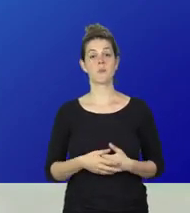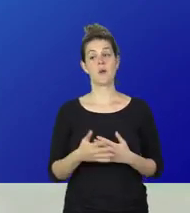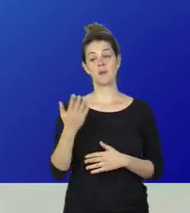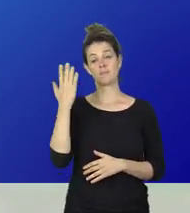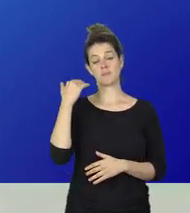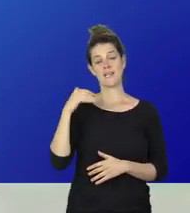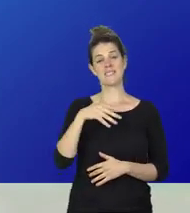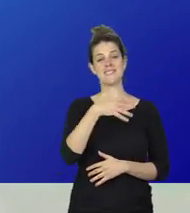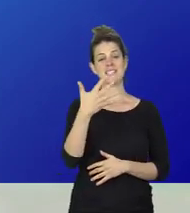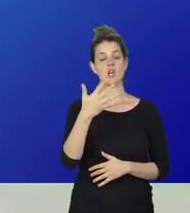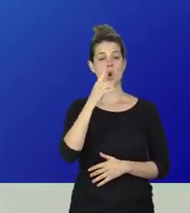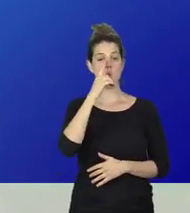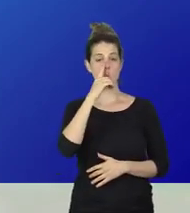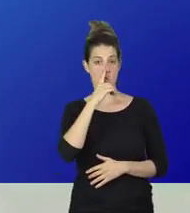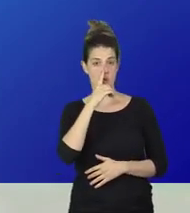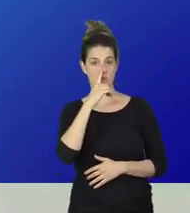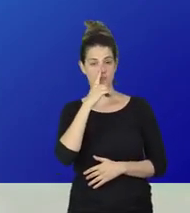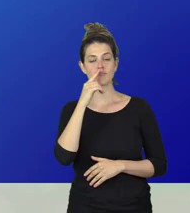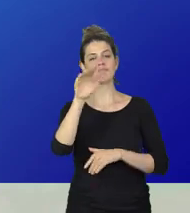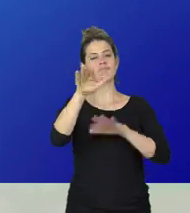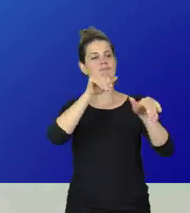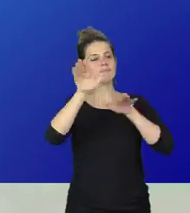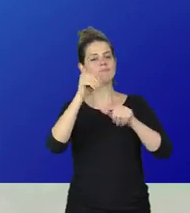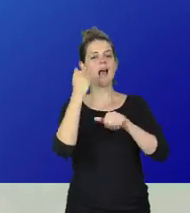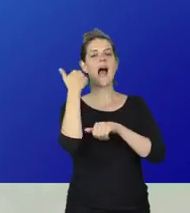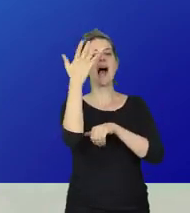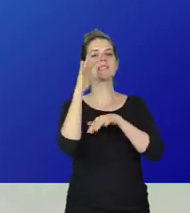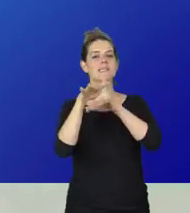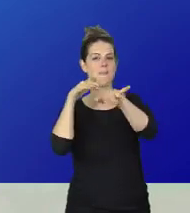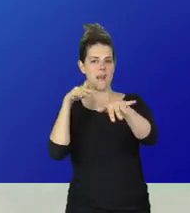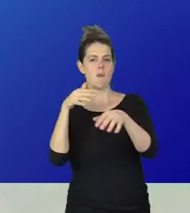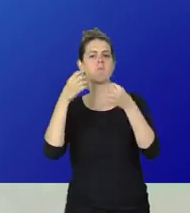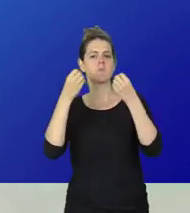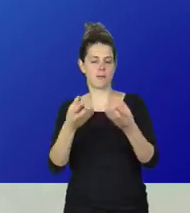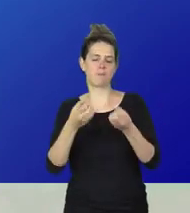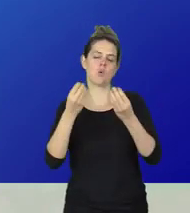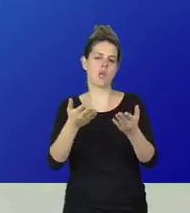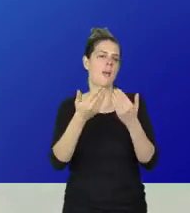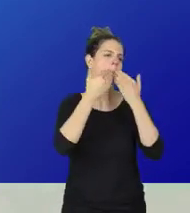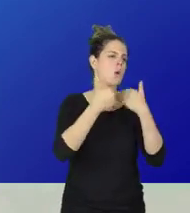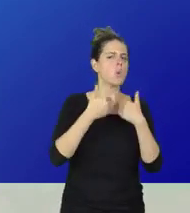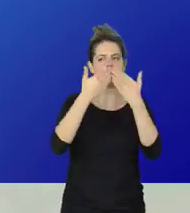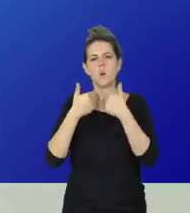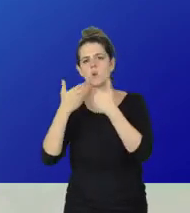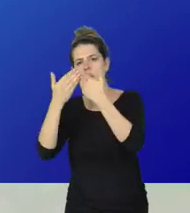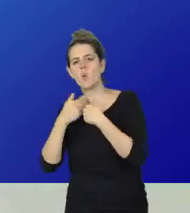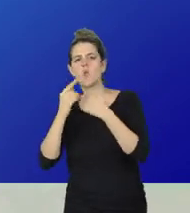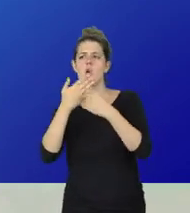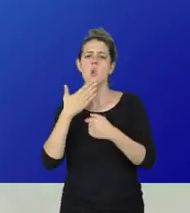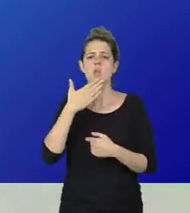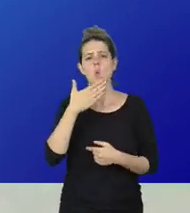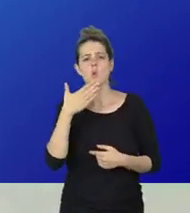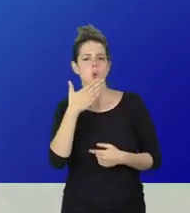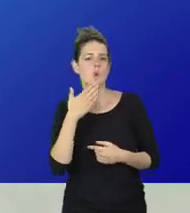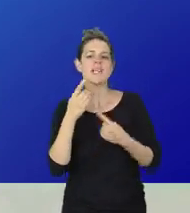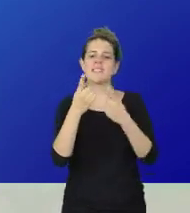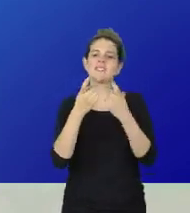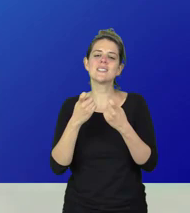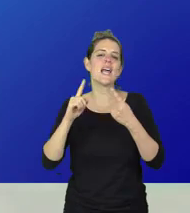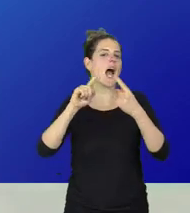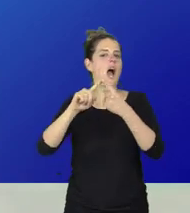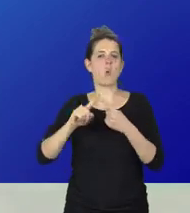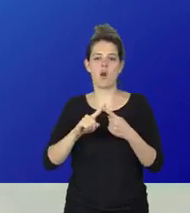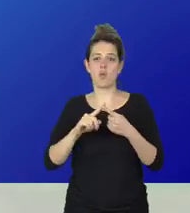Bueno, nosotros el 5 de junio convocamos una asamblea, vuelvo a decir, por la infinidad de dudas que había y la necesidad de